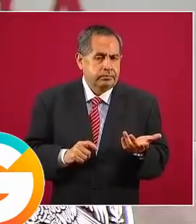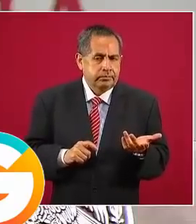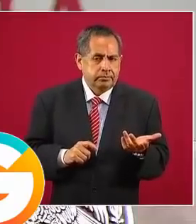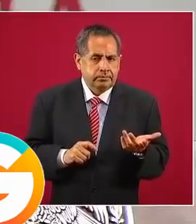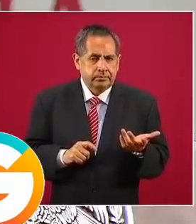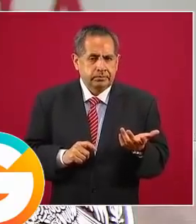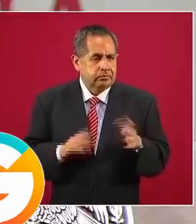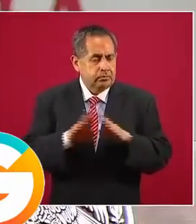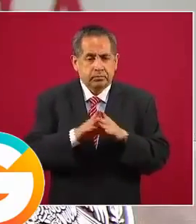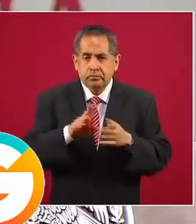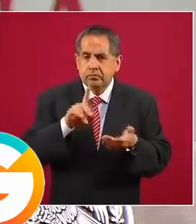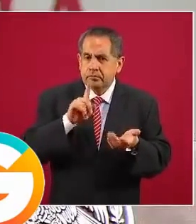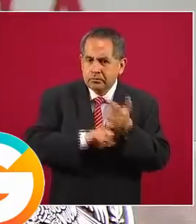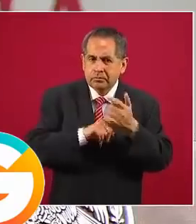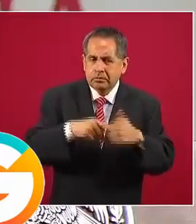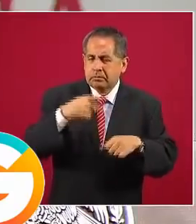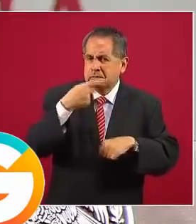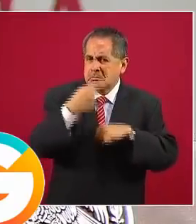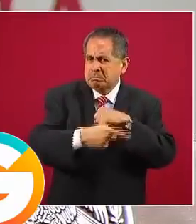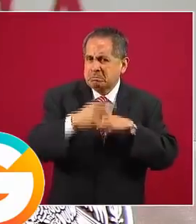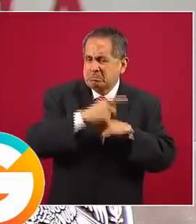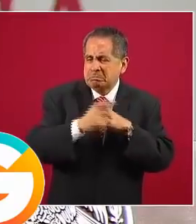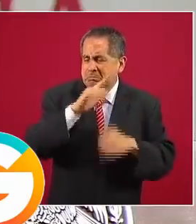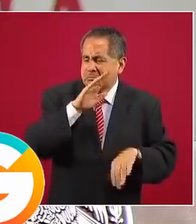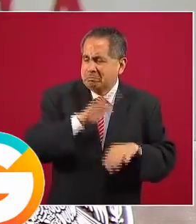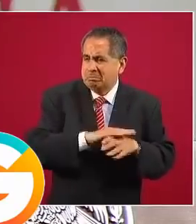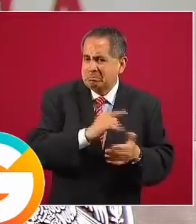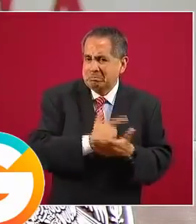la incidencia delictiva más